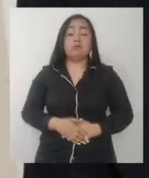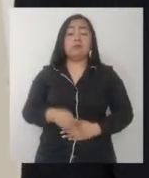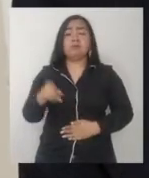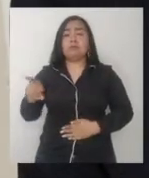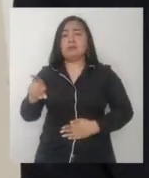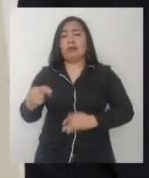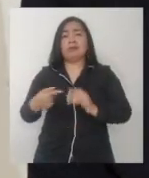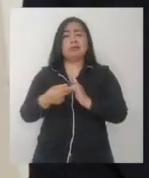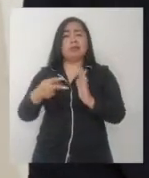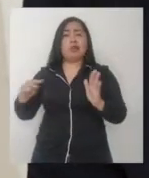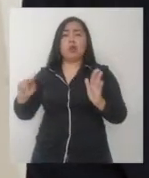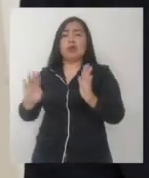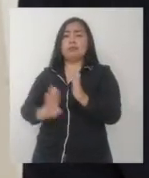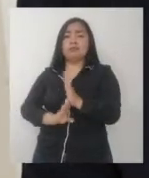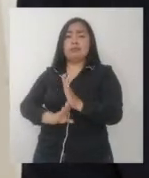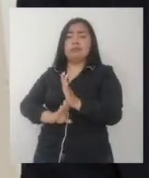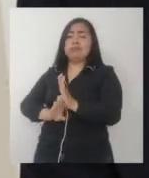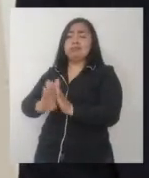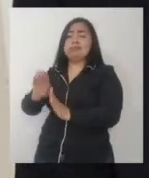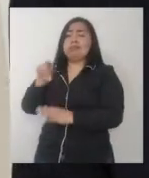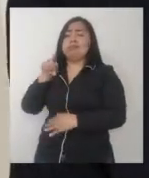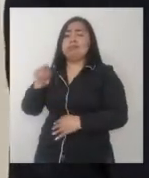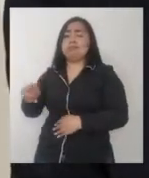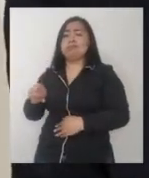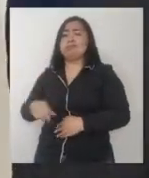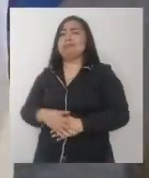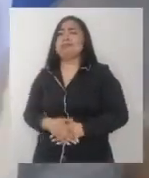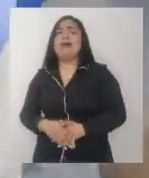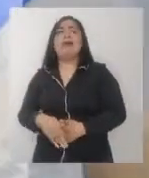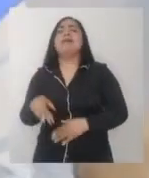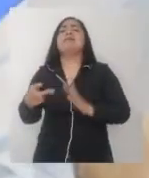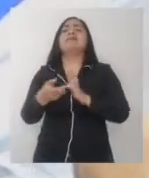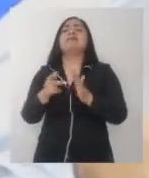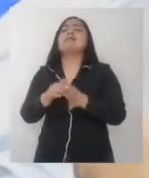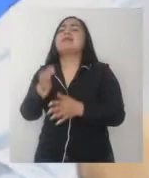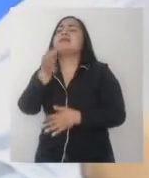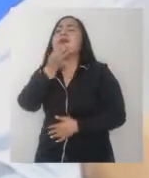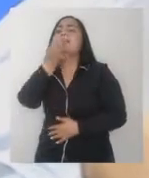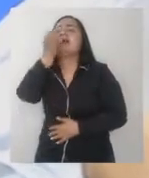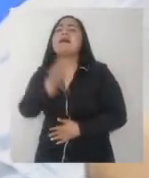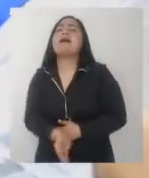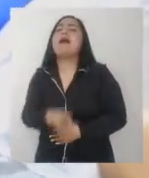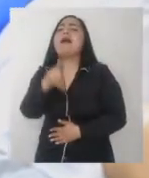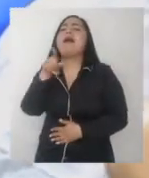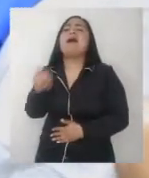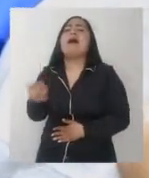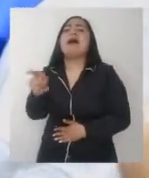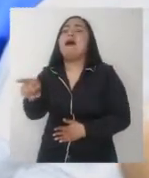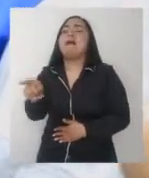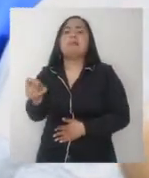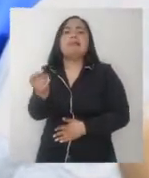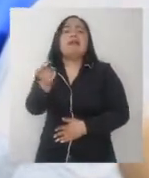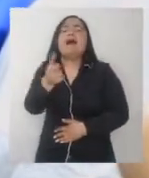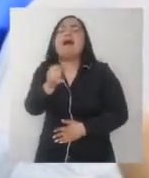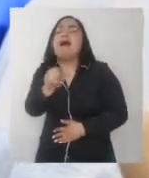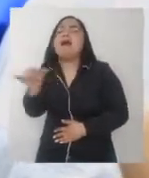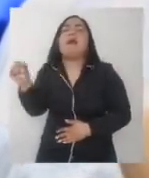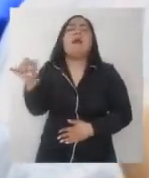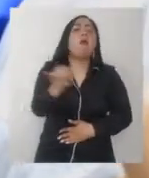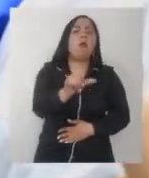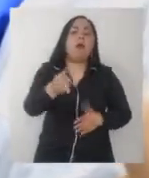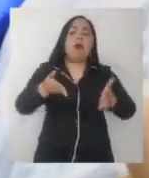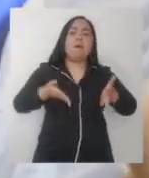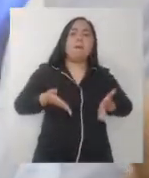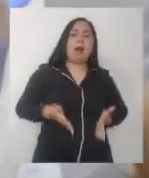la tecnología más avanzada, se encuentran con el realismo, se encuentran con lo más cercano a lo que